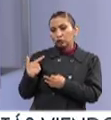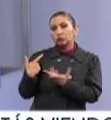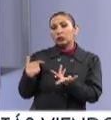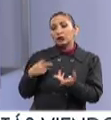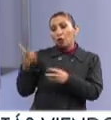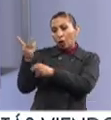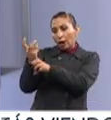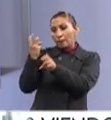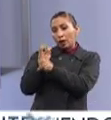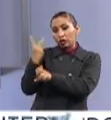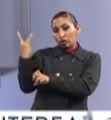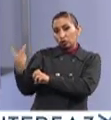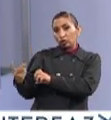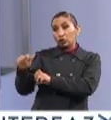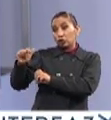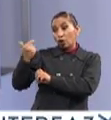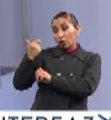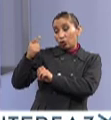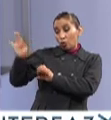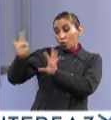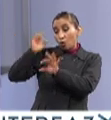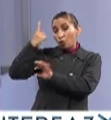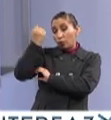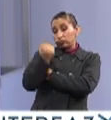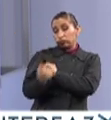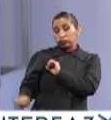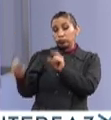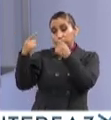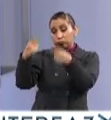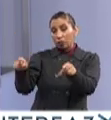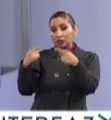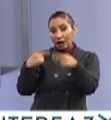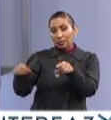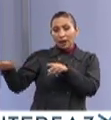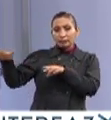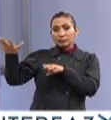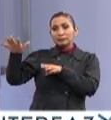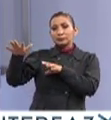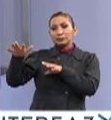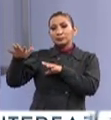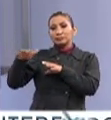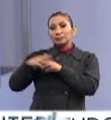Entonces, invito a 12 de los más destacados músicos de la escena